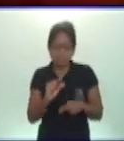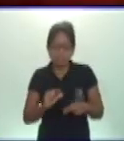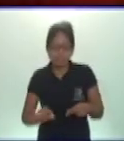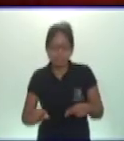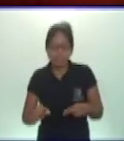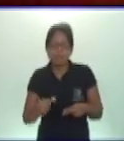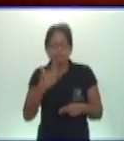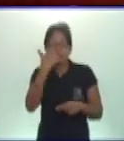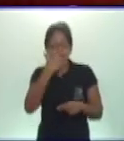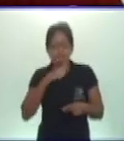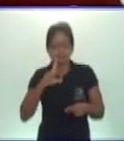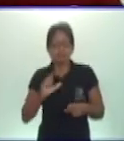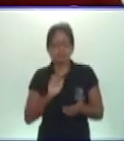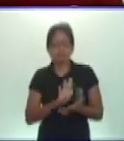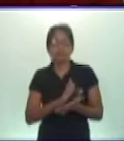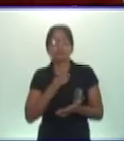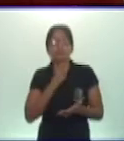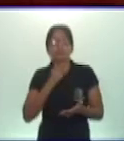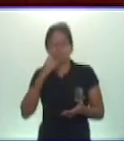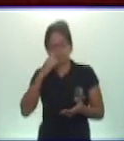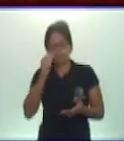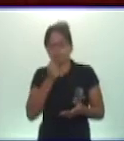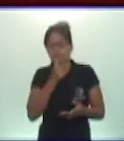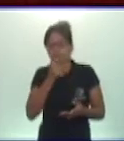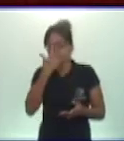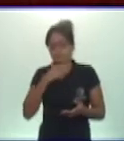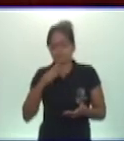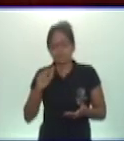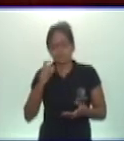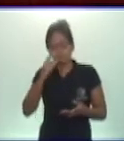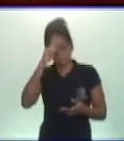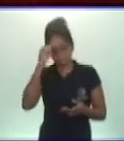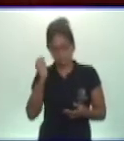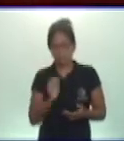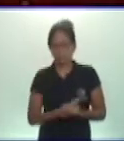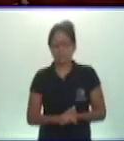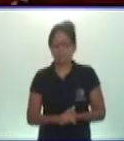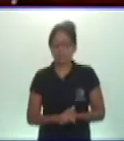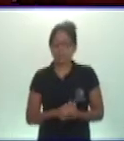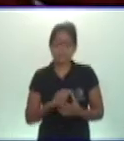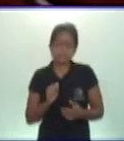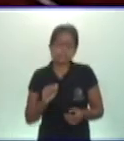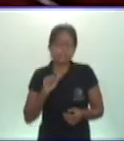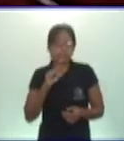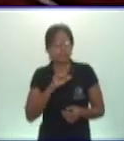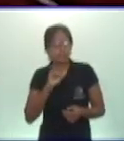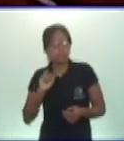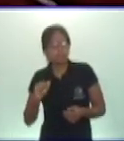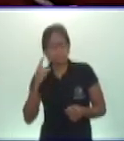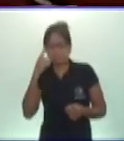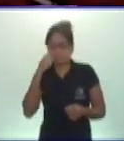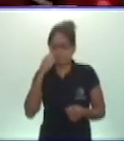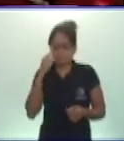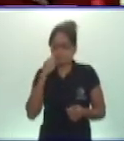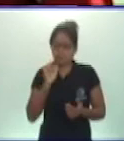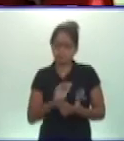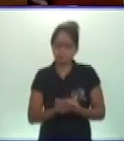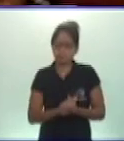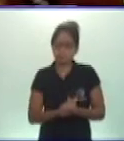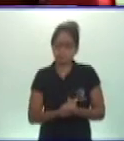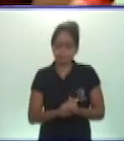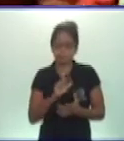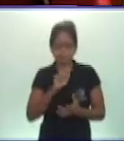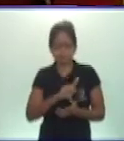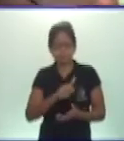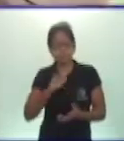1519, quizás el 16 de noviembre, es la fecha que se asume como fecha de fundación, se asentó en los